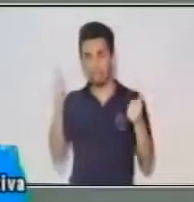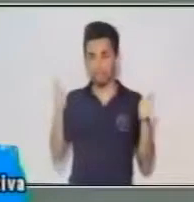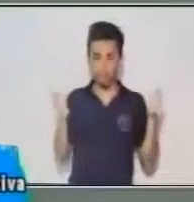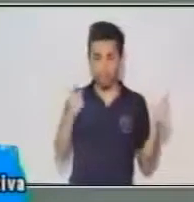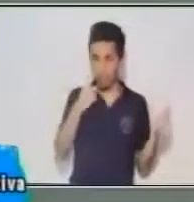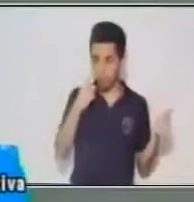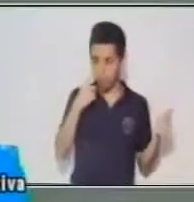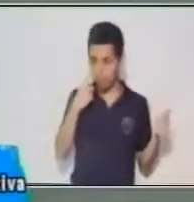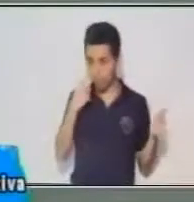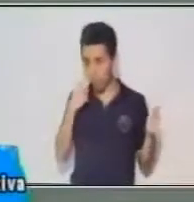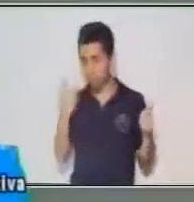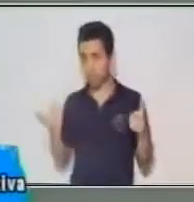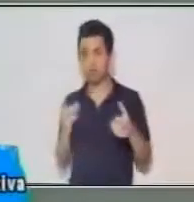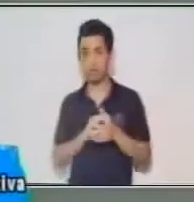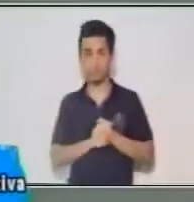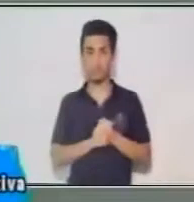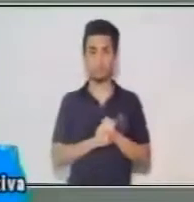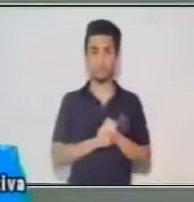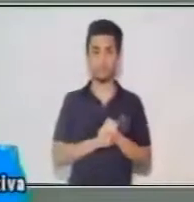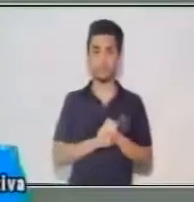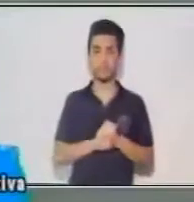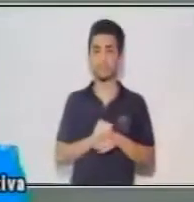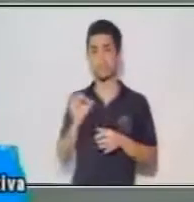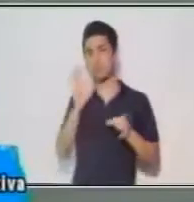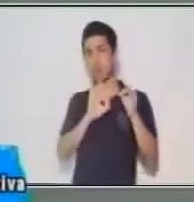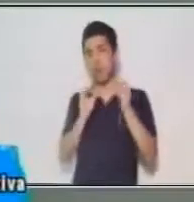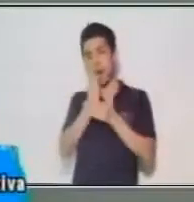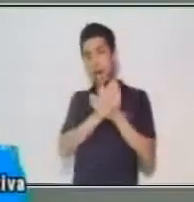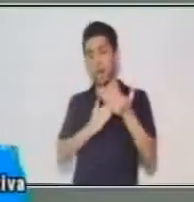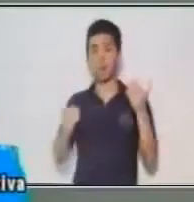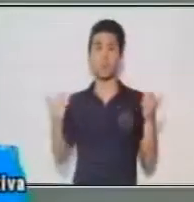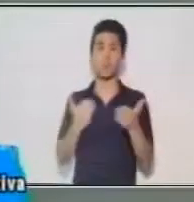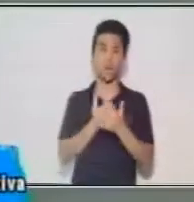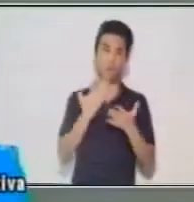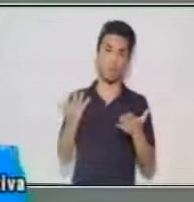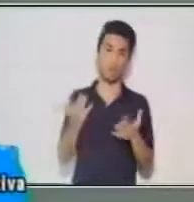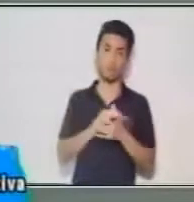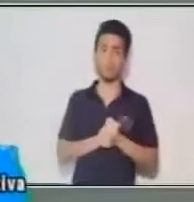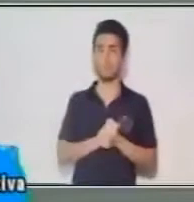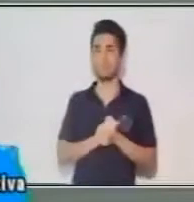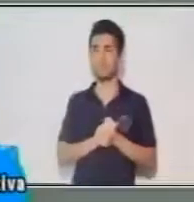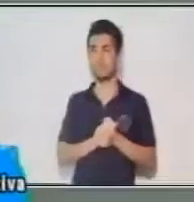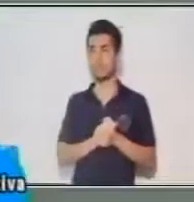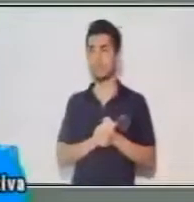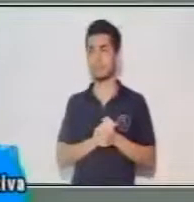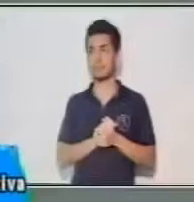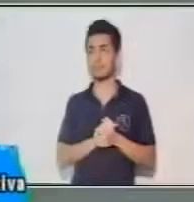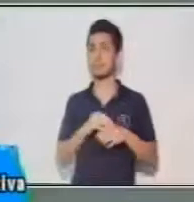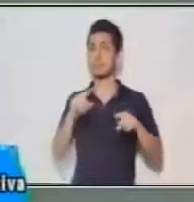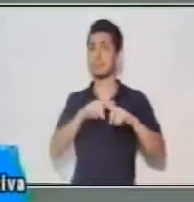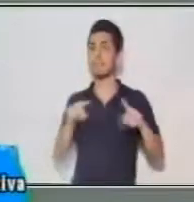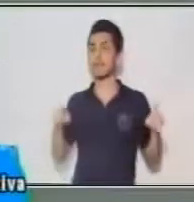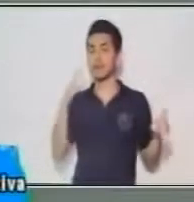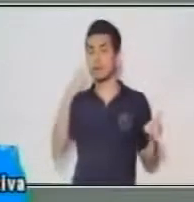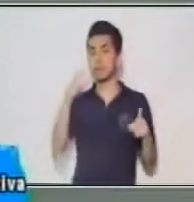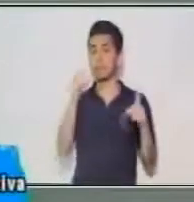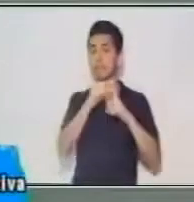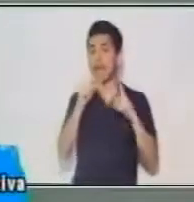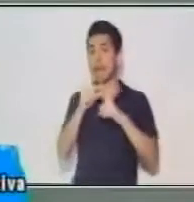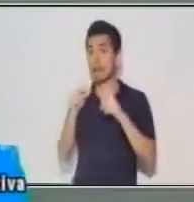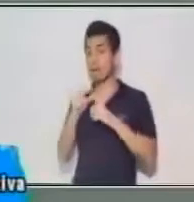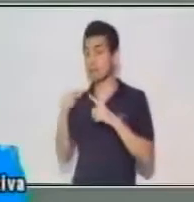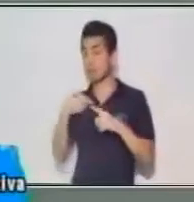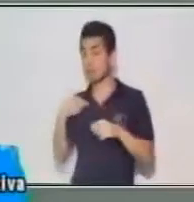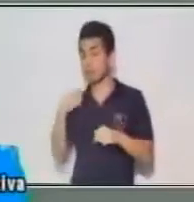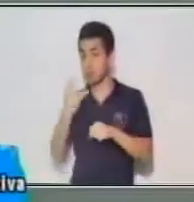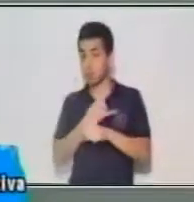curiosidad, o bien algo nuevo y relevante. Pero las palabras que yo